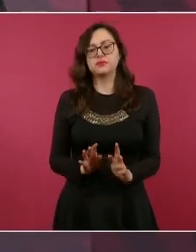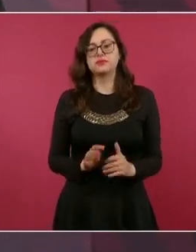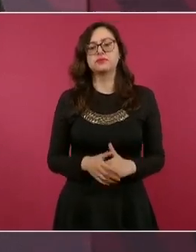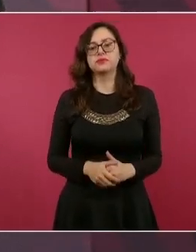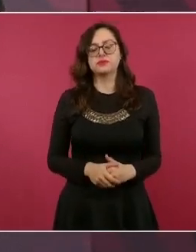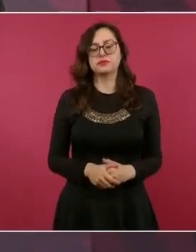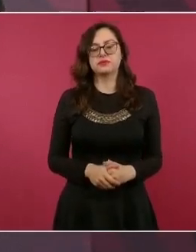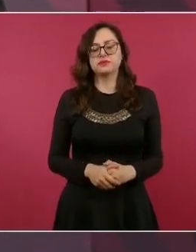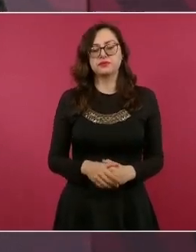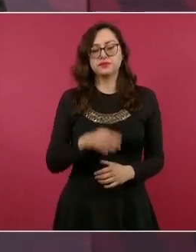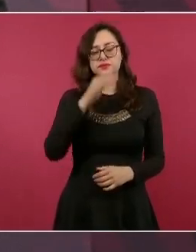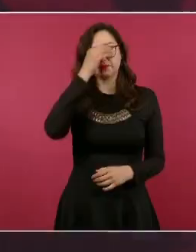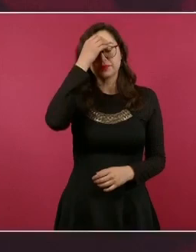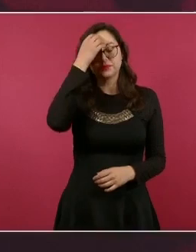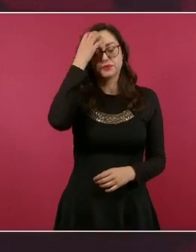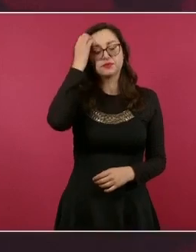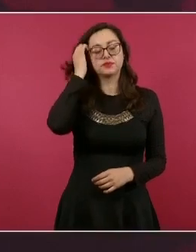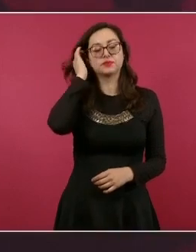quería